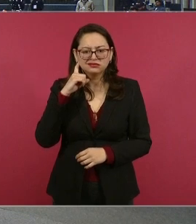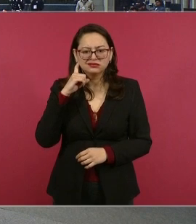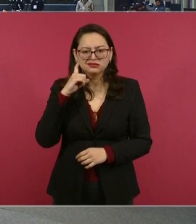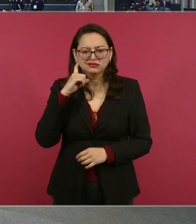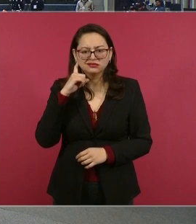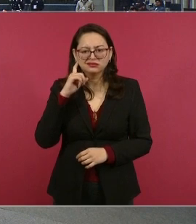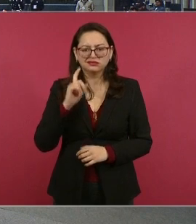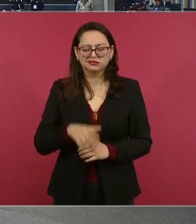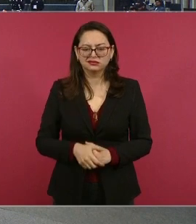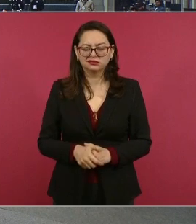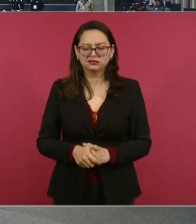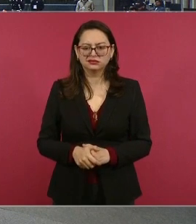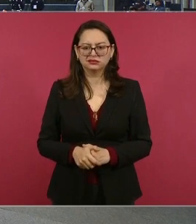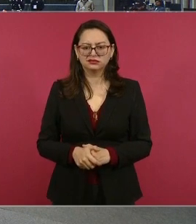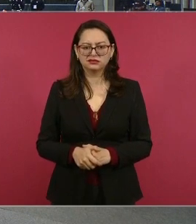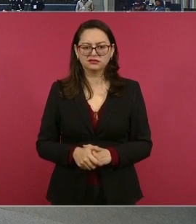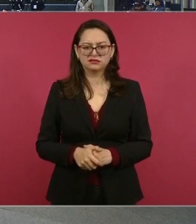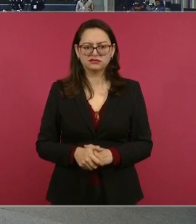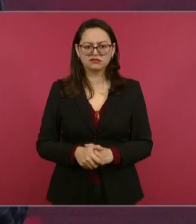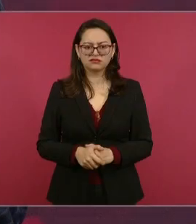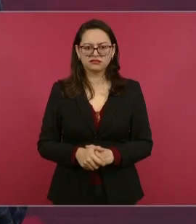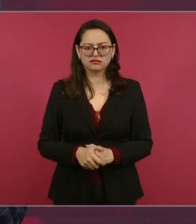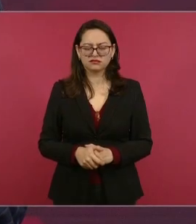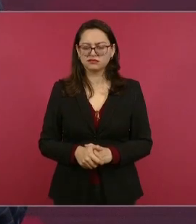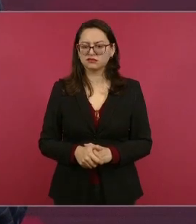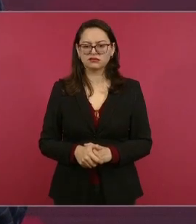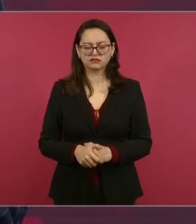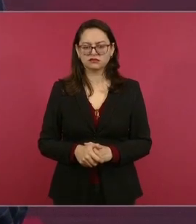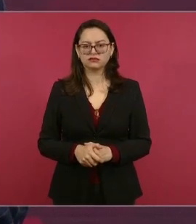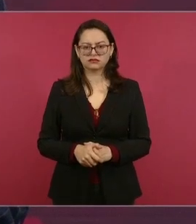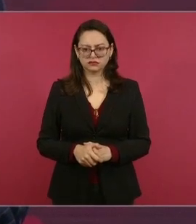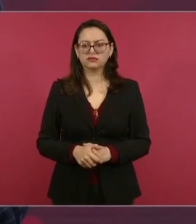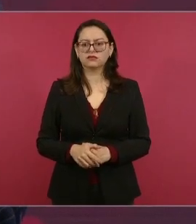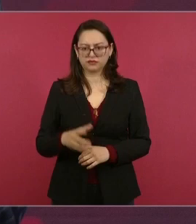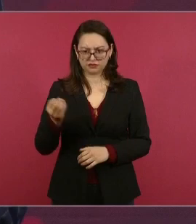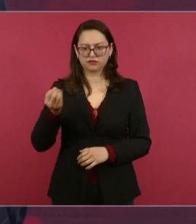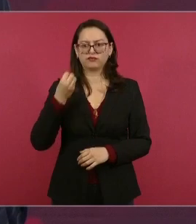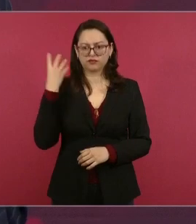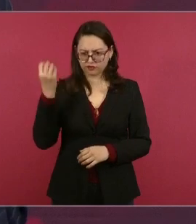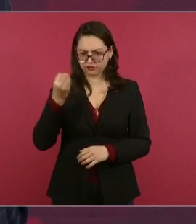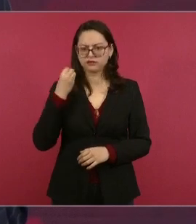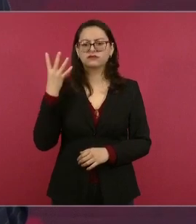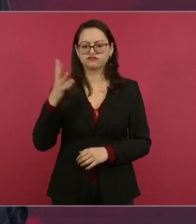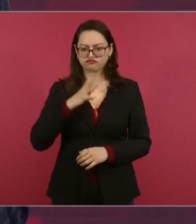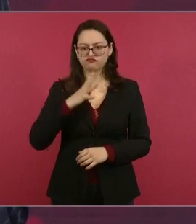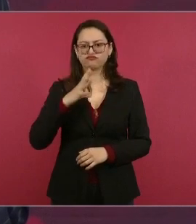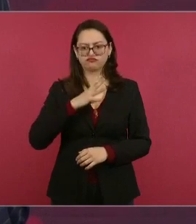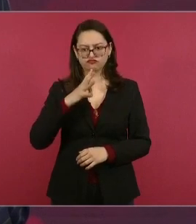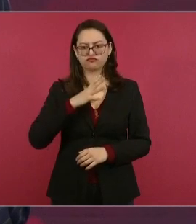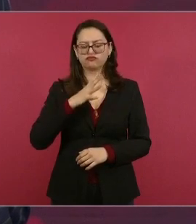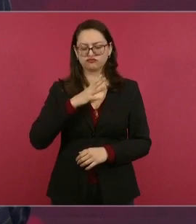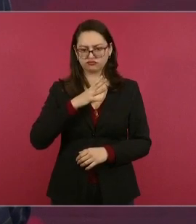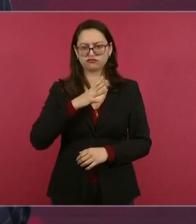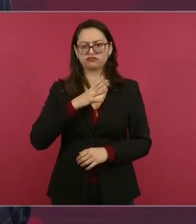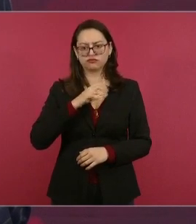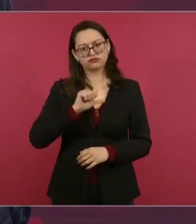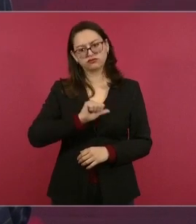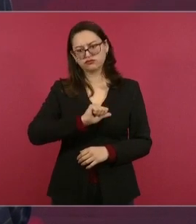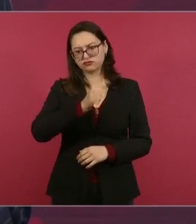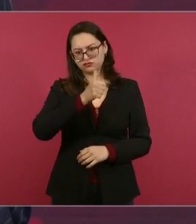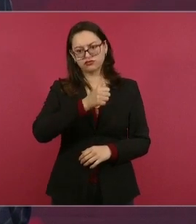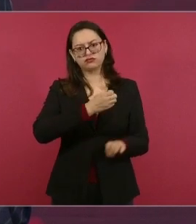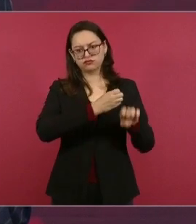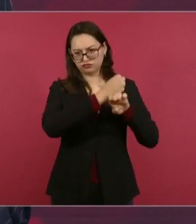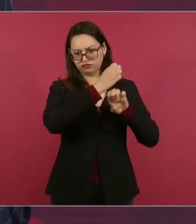¿No? Sí va a haber, pero en Obregón, y vamos a hacer